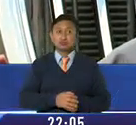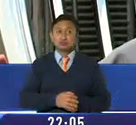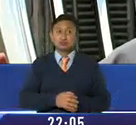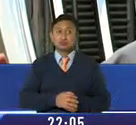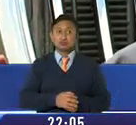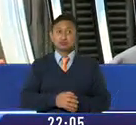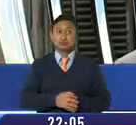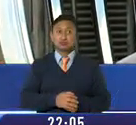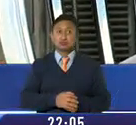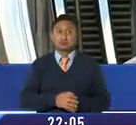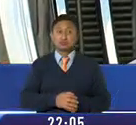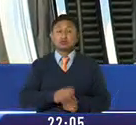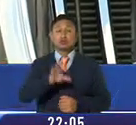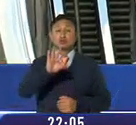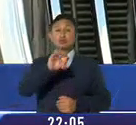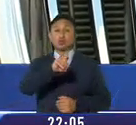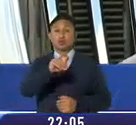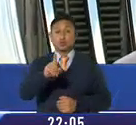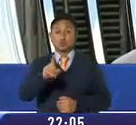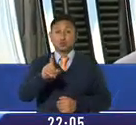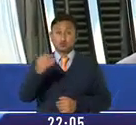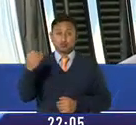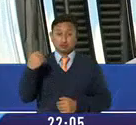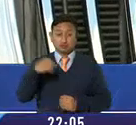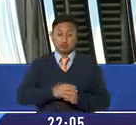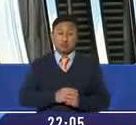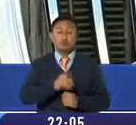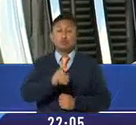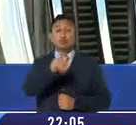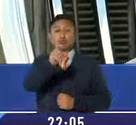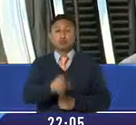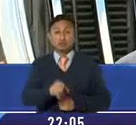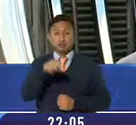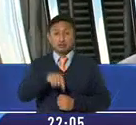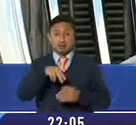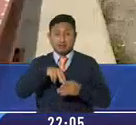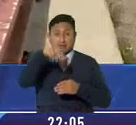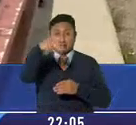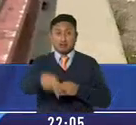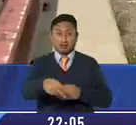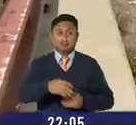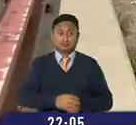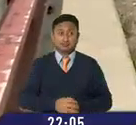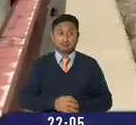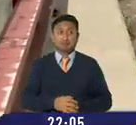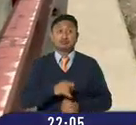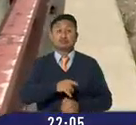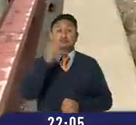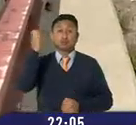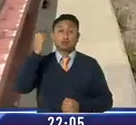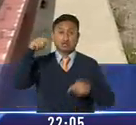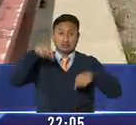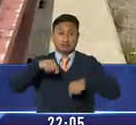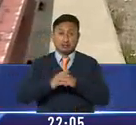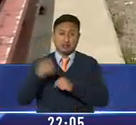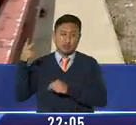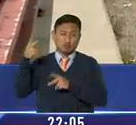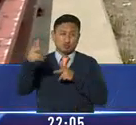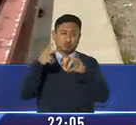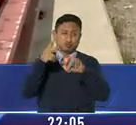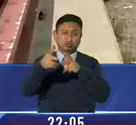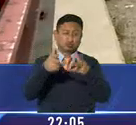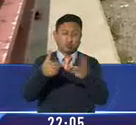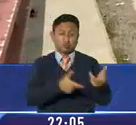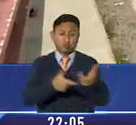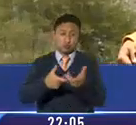que aparentemente había una persona que saltó del puente. A la emergencia fueron despachadas varias unidades del cuerpo